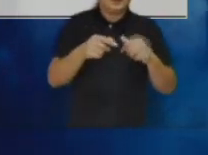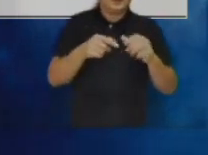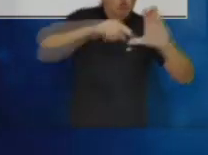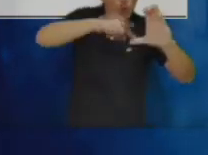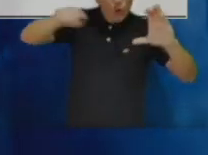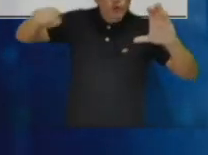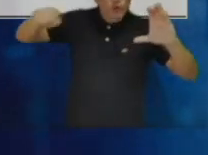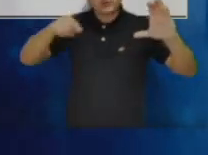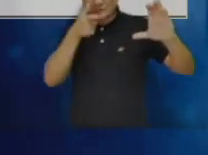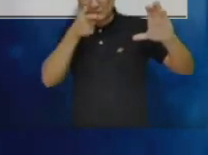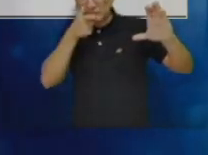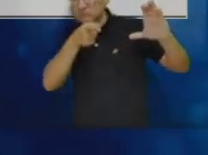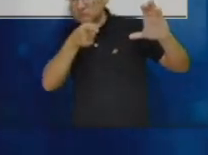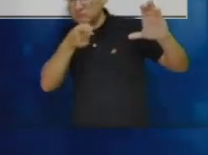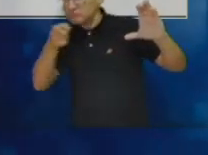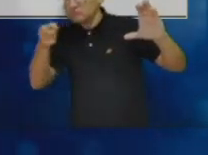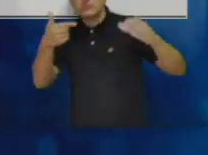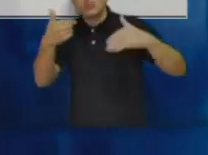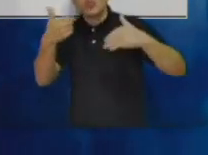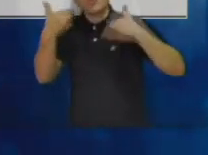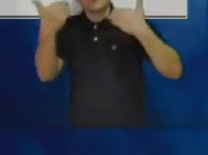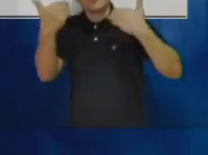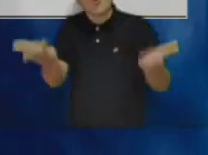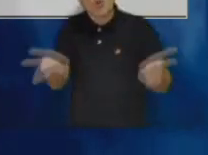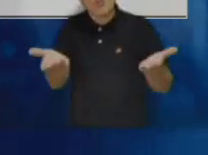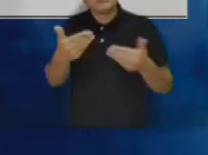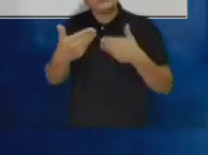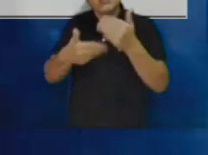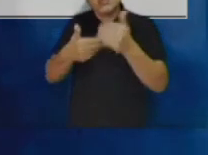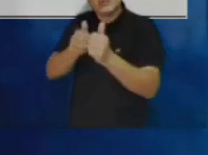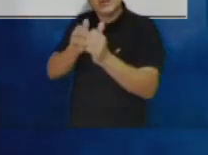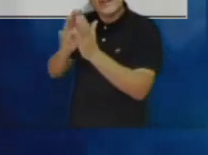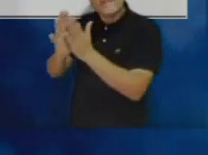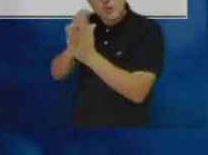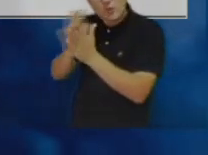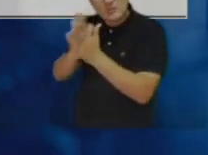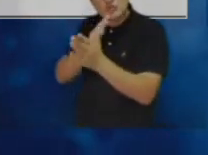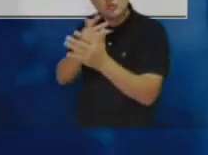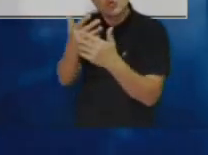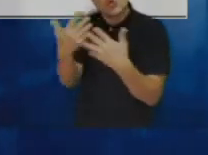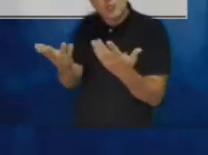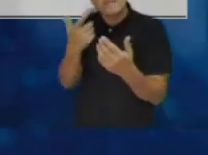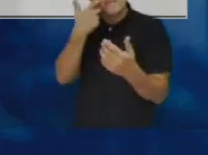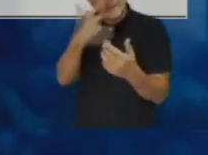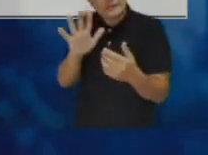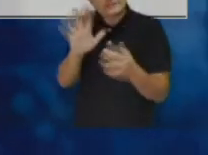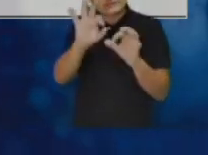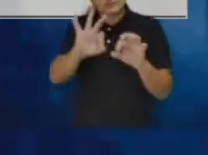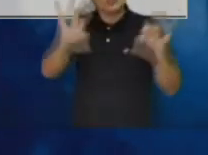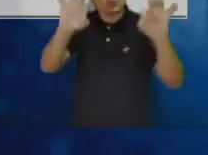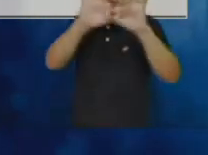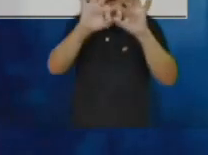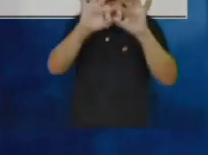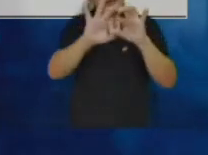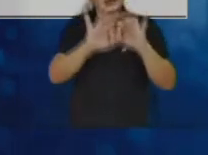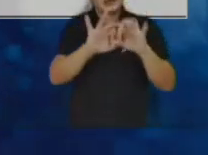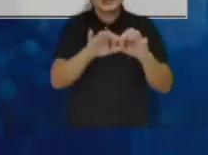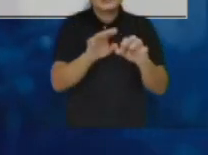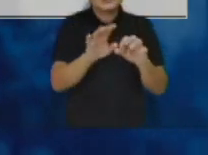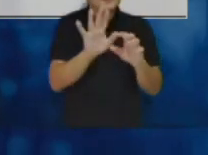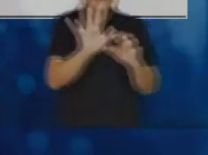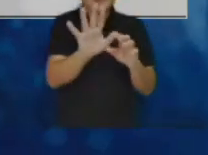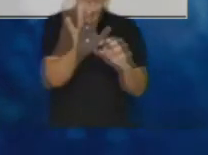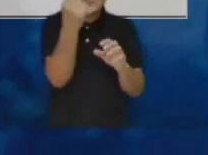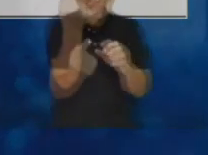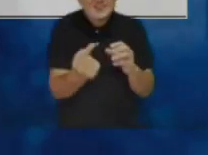cerca ahí para obtener la información que se requiere. Y los drones en esta utilización parece ser muy interesante. Es un equipo muy específico que puede acercarse